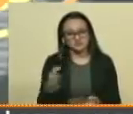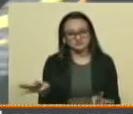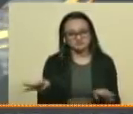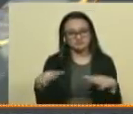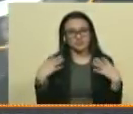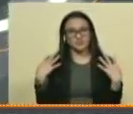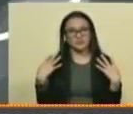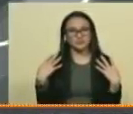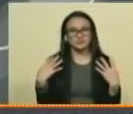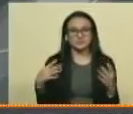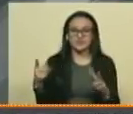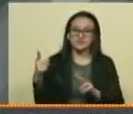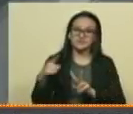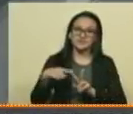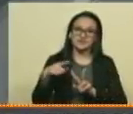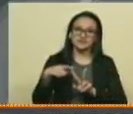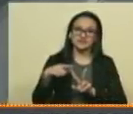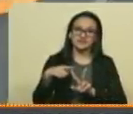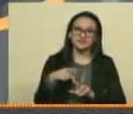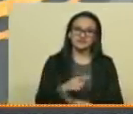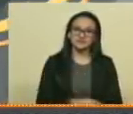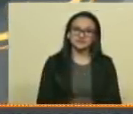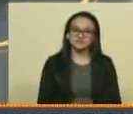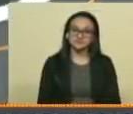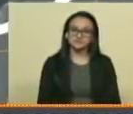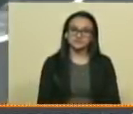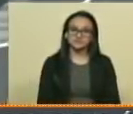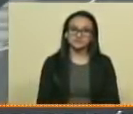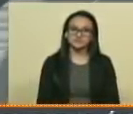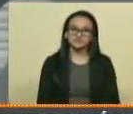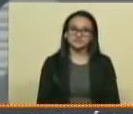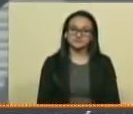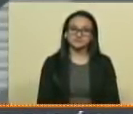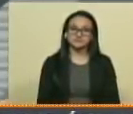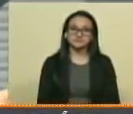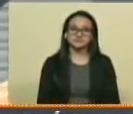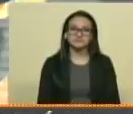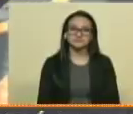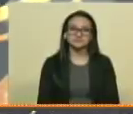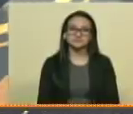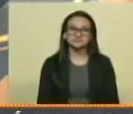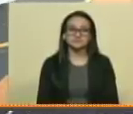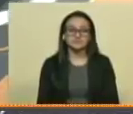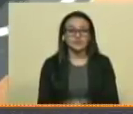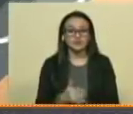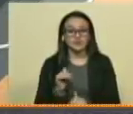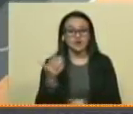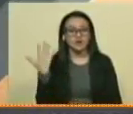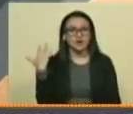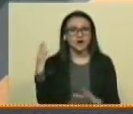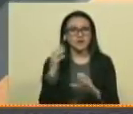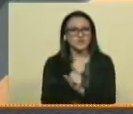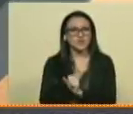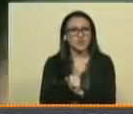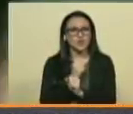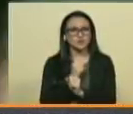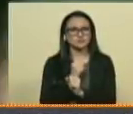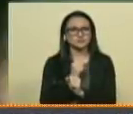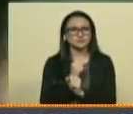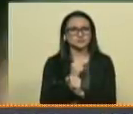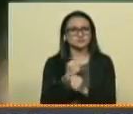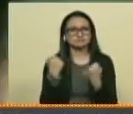querida venezolana de televisión. Sí, como tú mencionaste, nosotros estamos, desde anoche, estamos realizando toda una serie